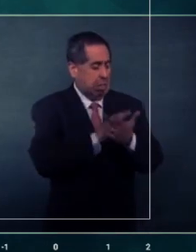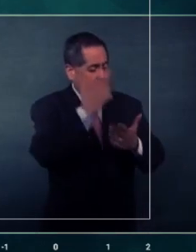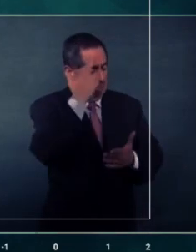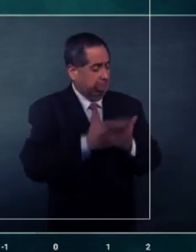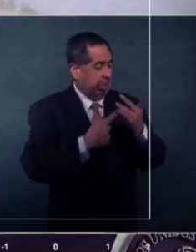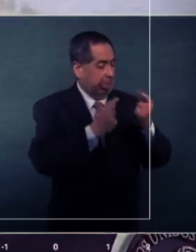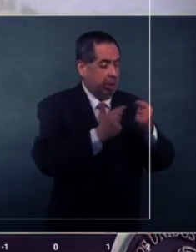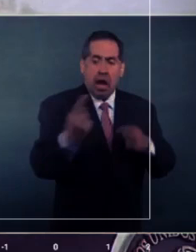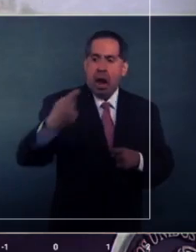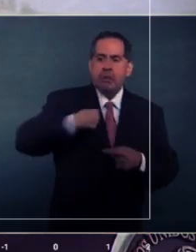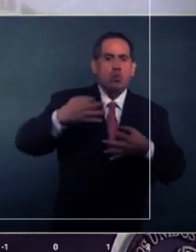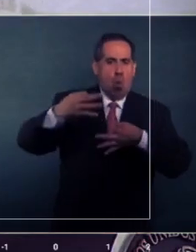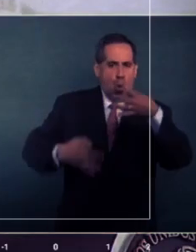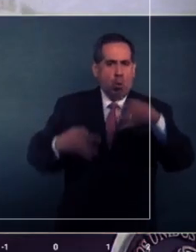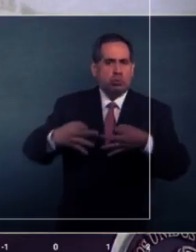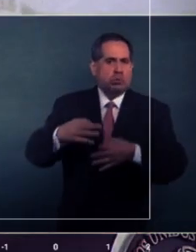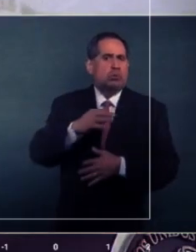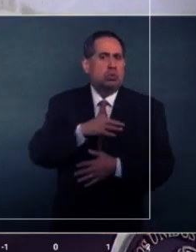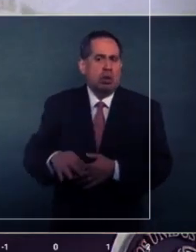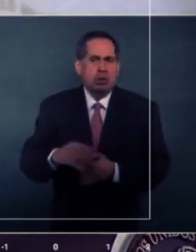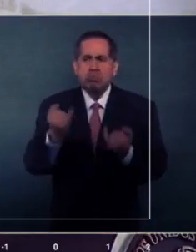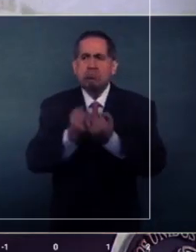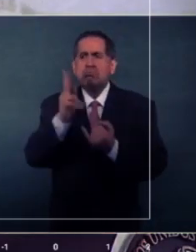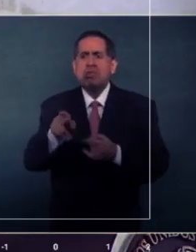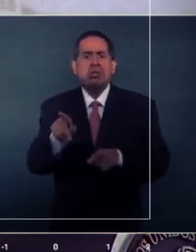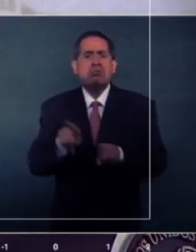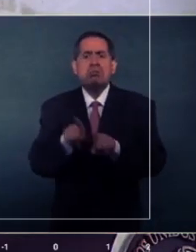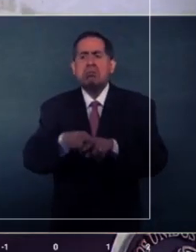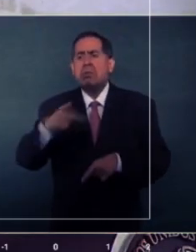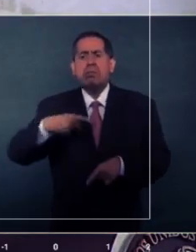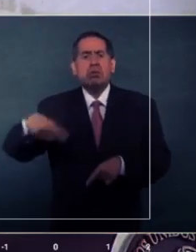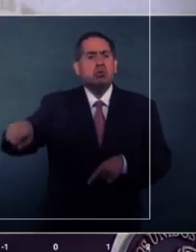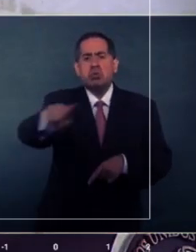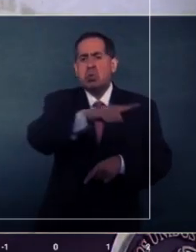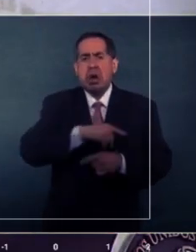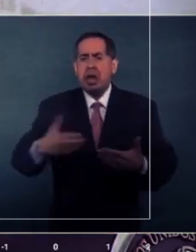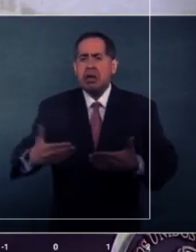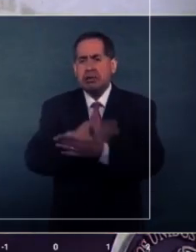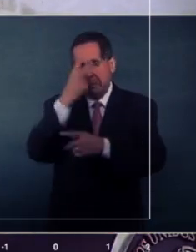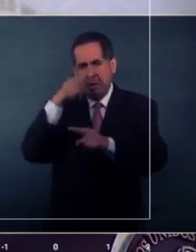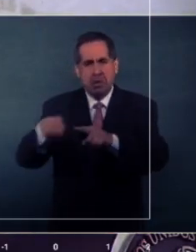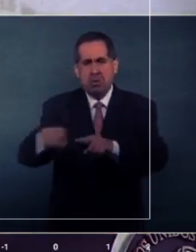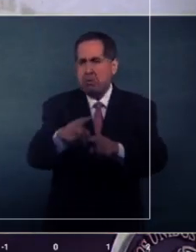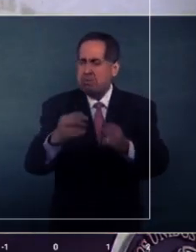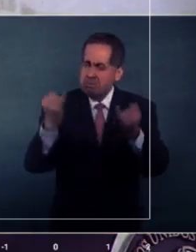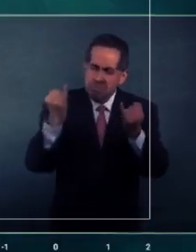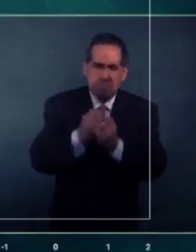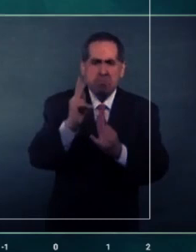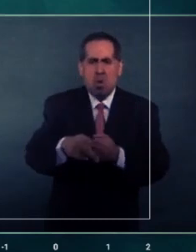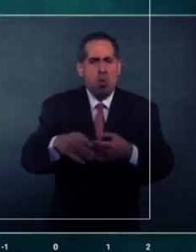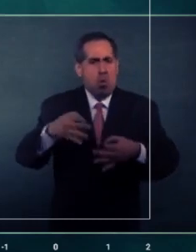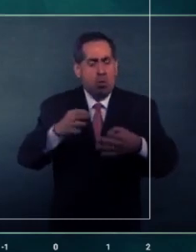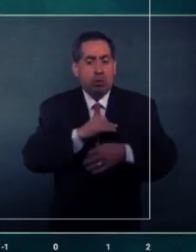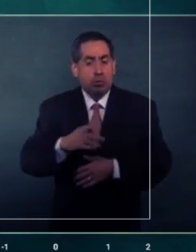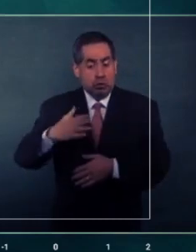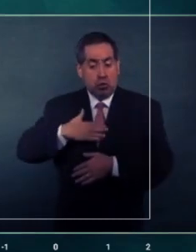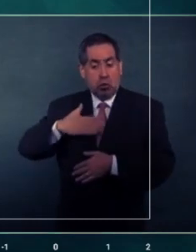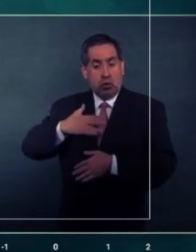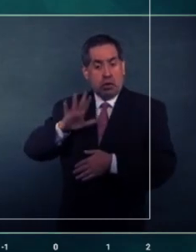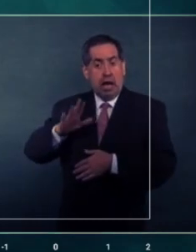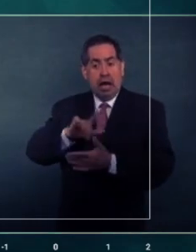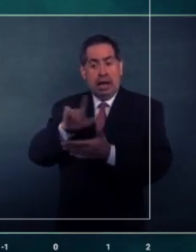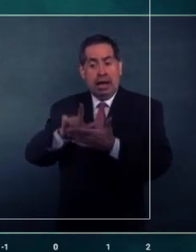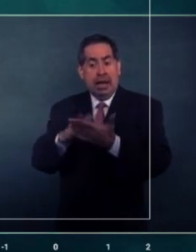es juzgado cualquier ciudadano entonces esa iniciativa la presente